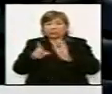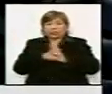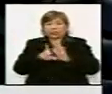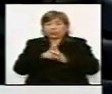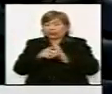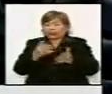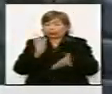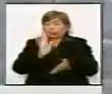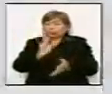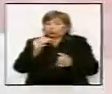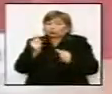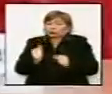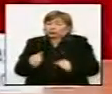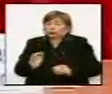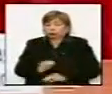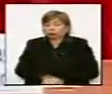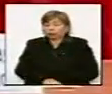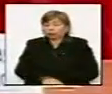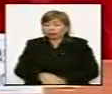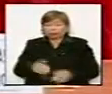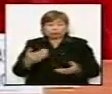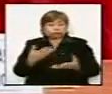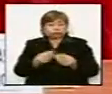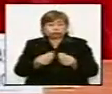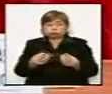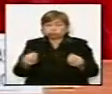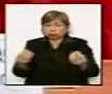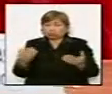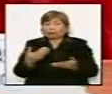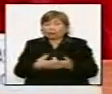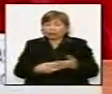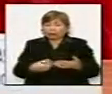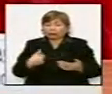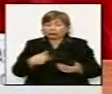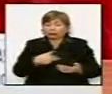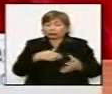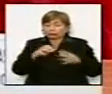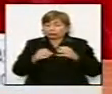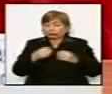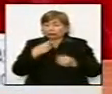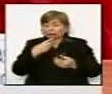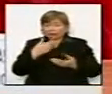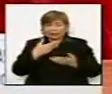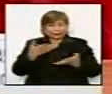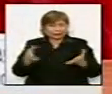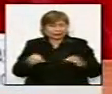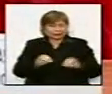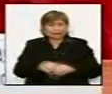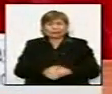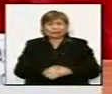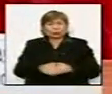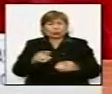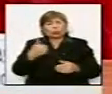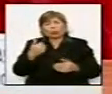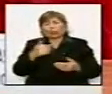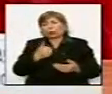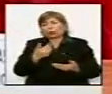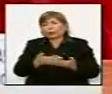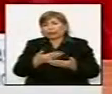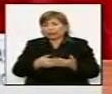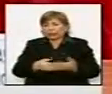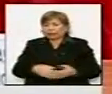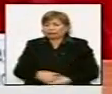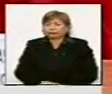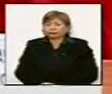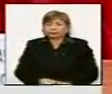ilegalidad según su posesión. La gran mayoría de predios que actualmente están ocupando han sido de una u otra manera